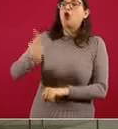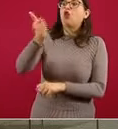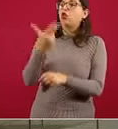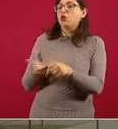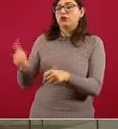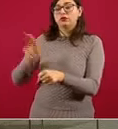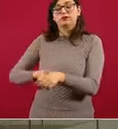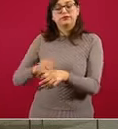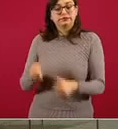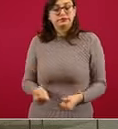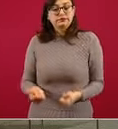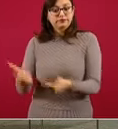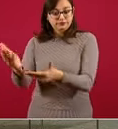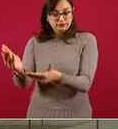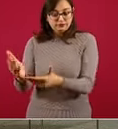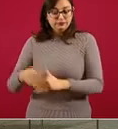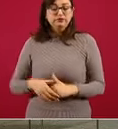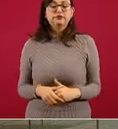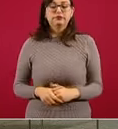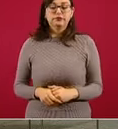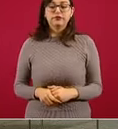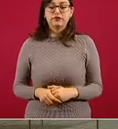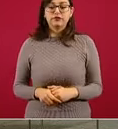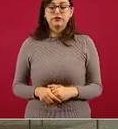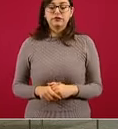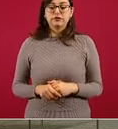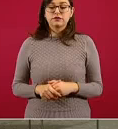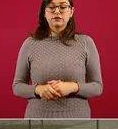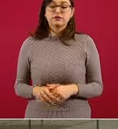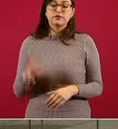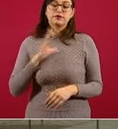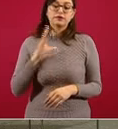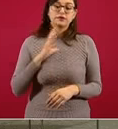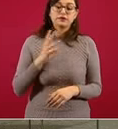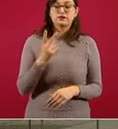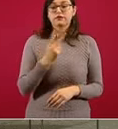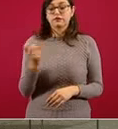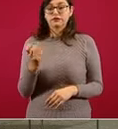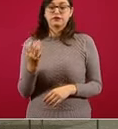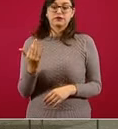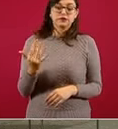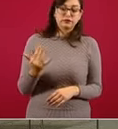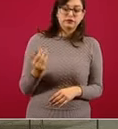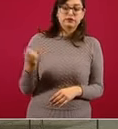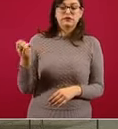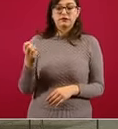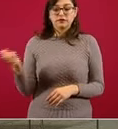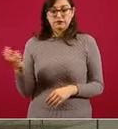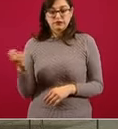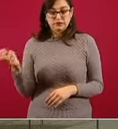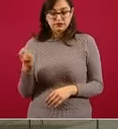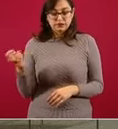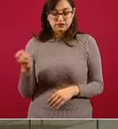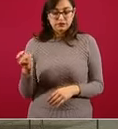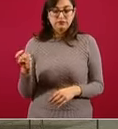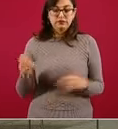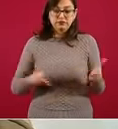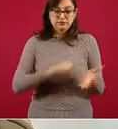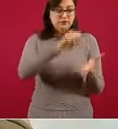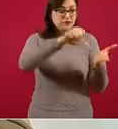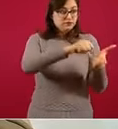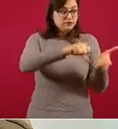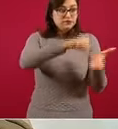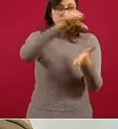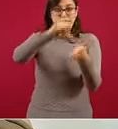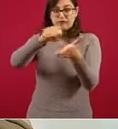¿no? Entonces sí, tenemos pues más de 250, 300 de despachos, es decir, de atenciones que